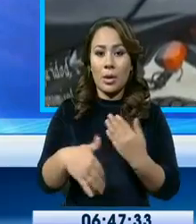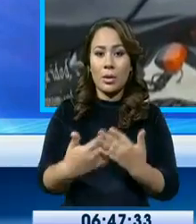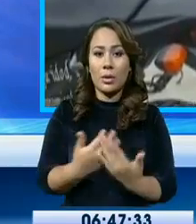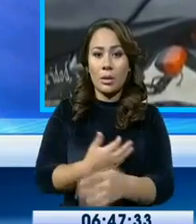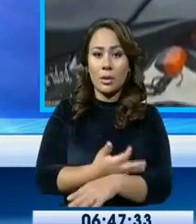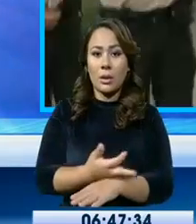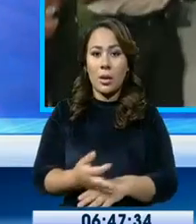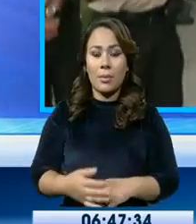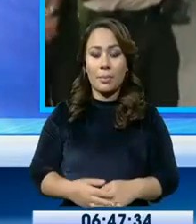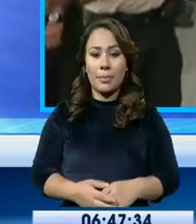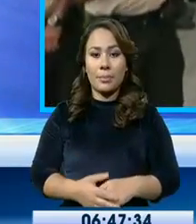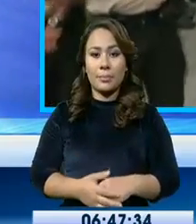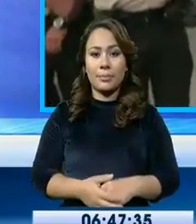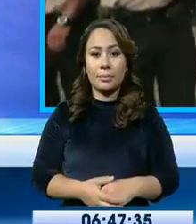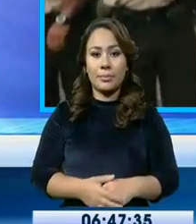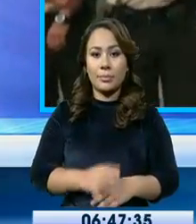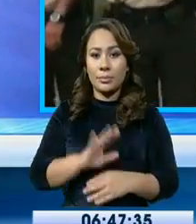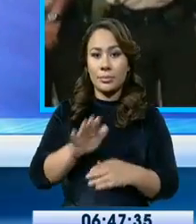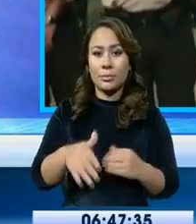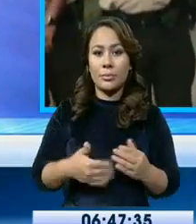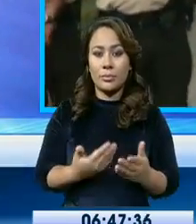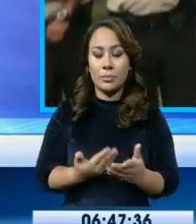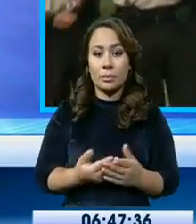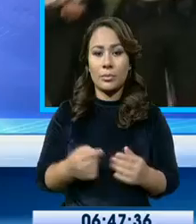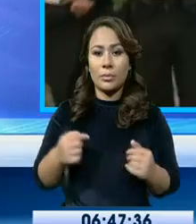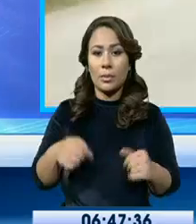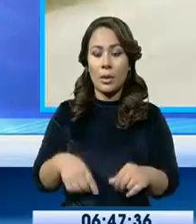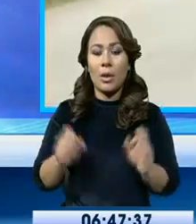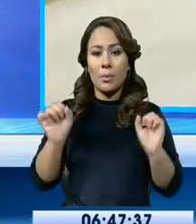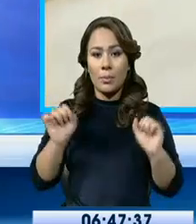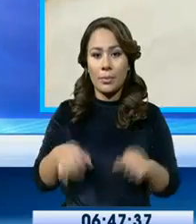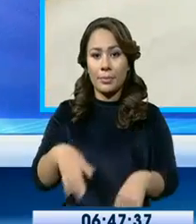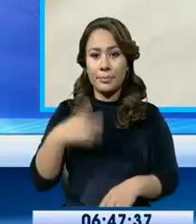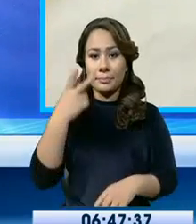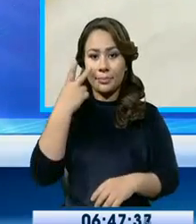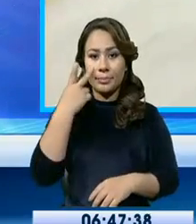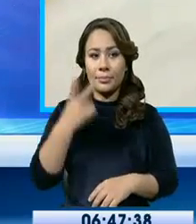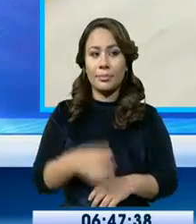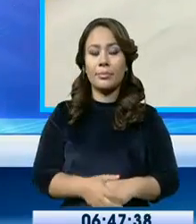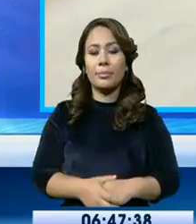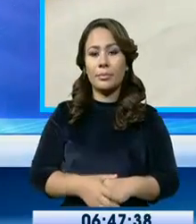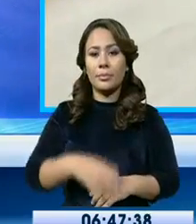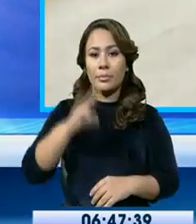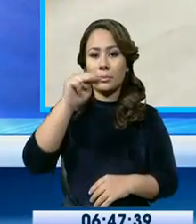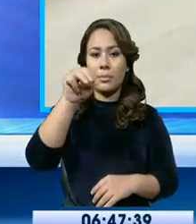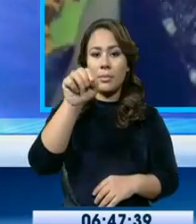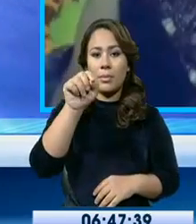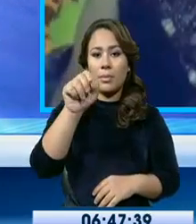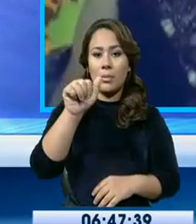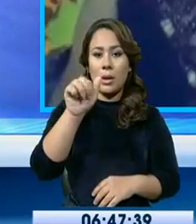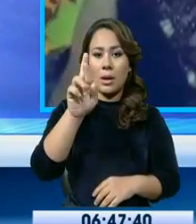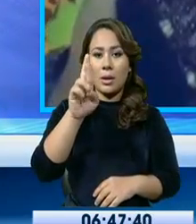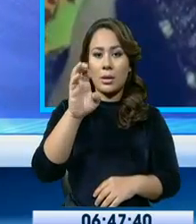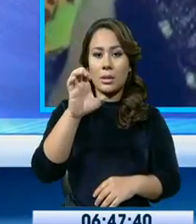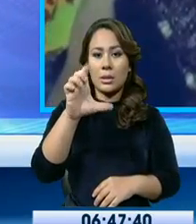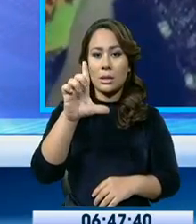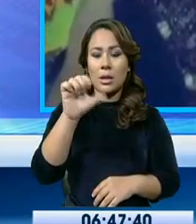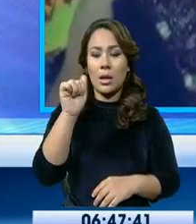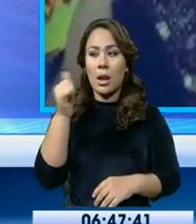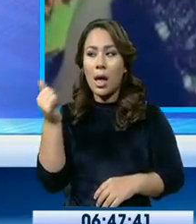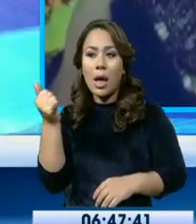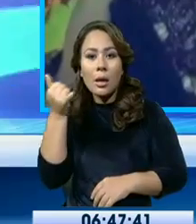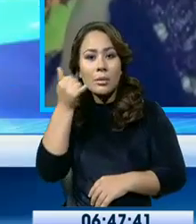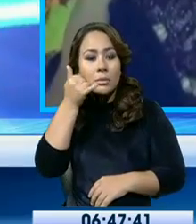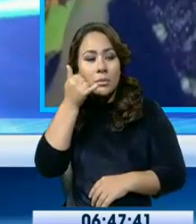de la noticia informando todos los acontecimientos en el caso de Emilia. Marcela Constante, muchísimas gracias por este reporte